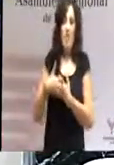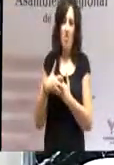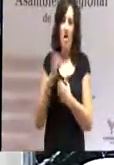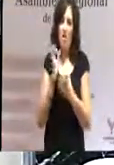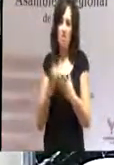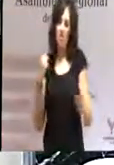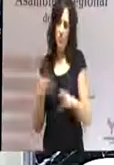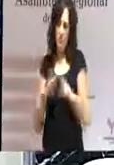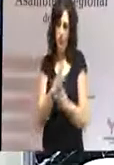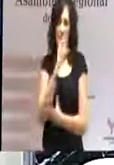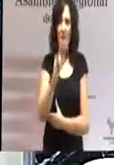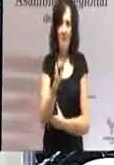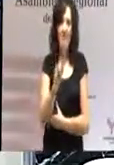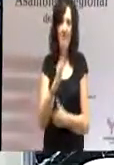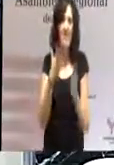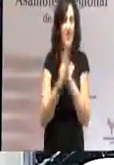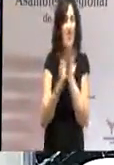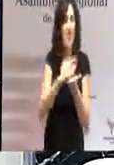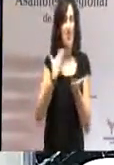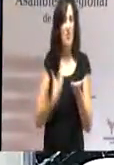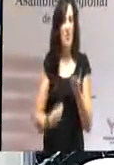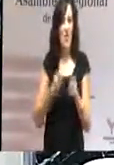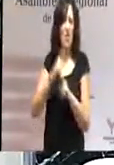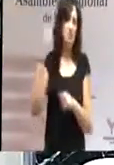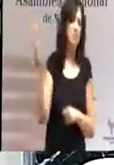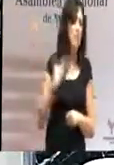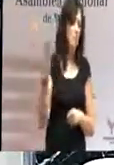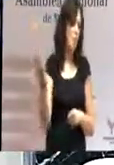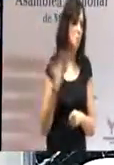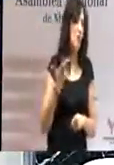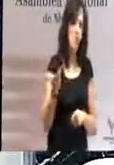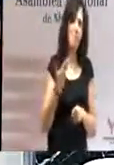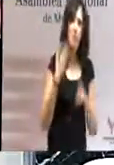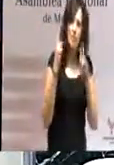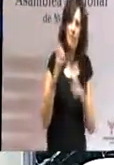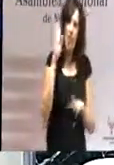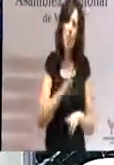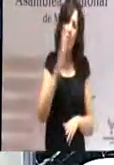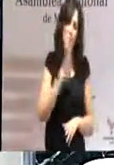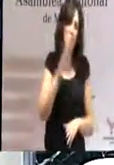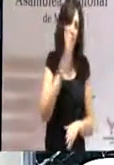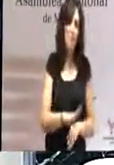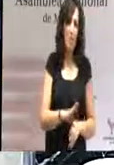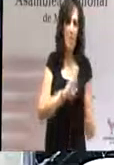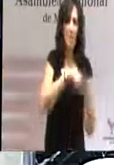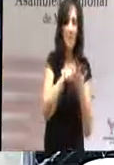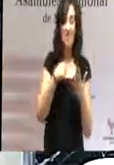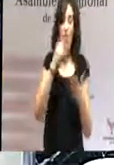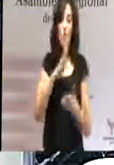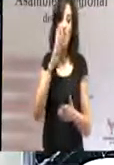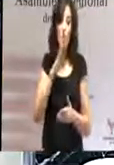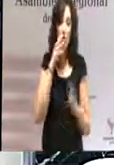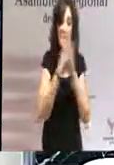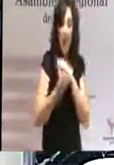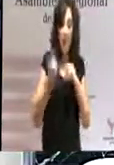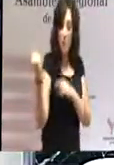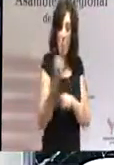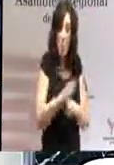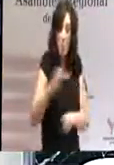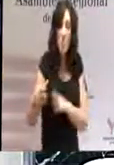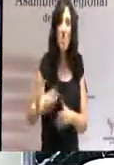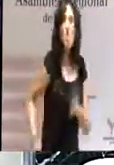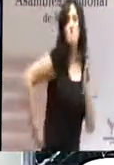social, hacia una región sobresaltada y azotada continuamente por una corrupción que, como he dicho antes, cuesta a los murcianos